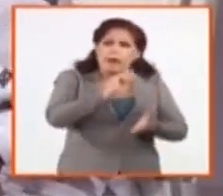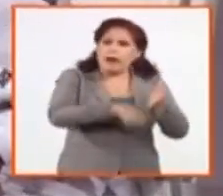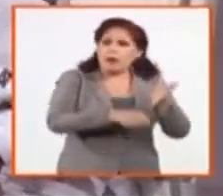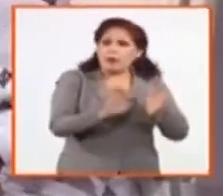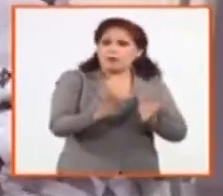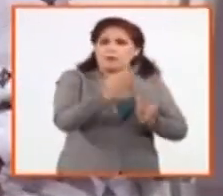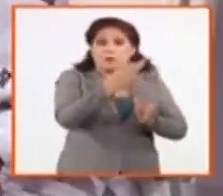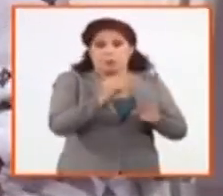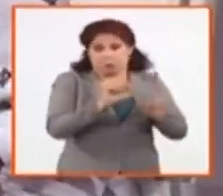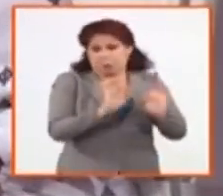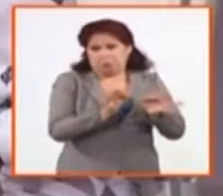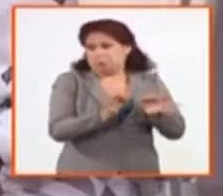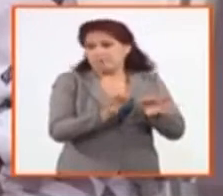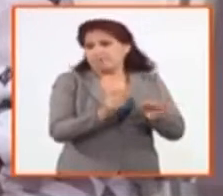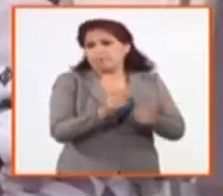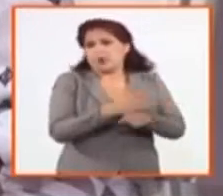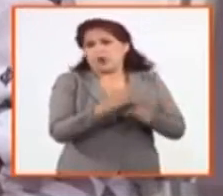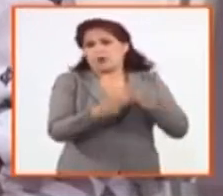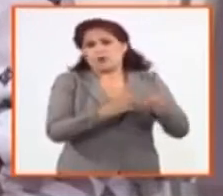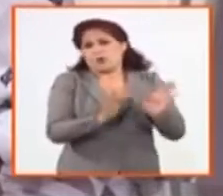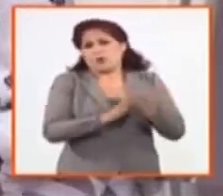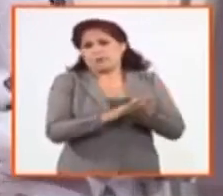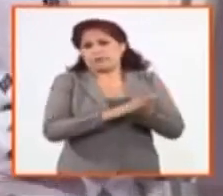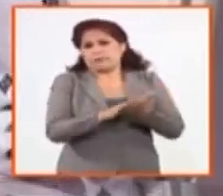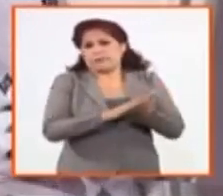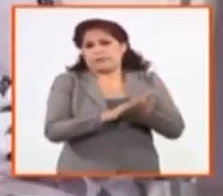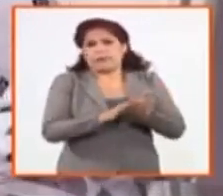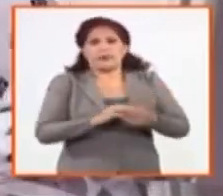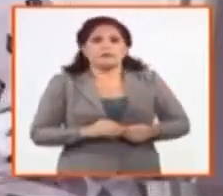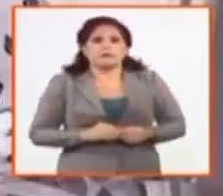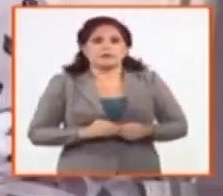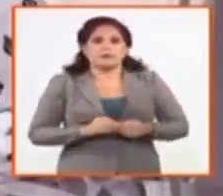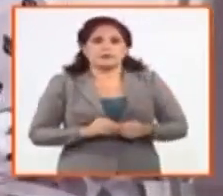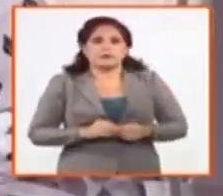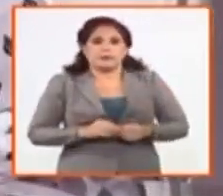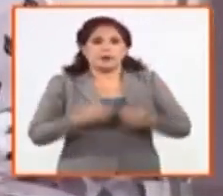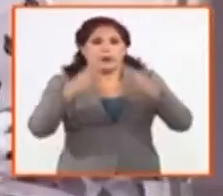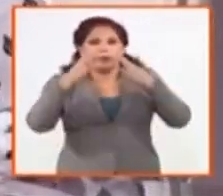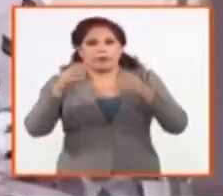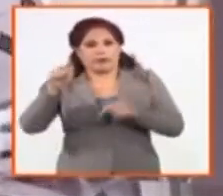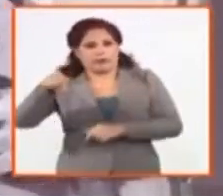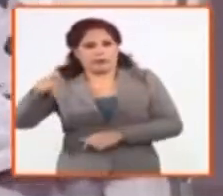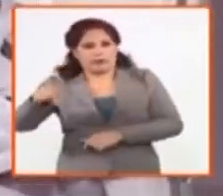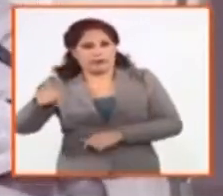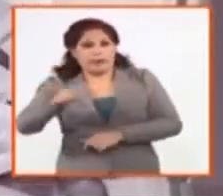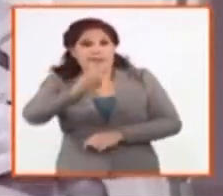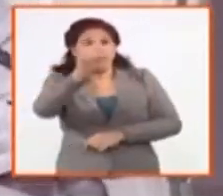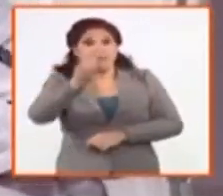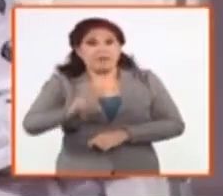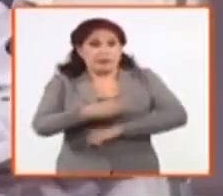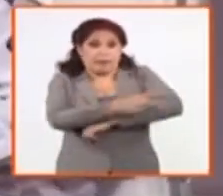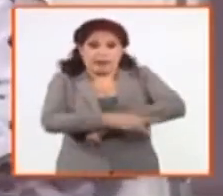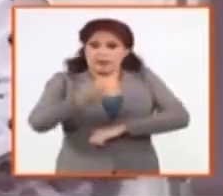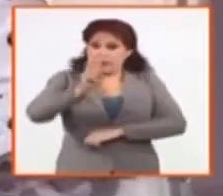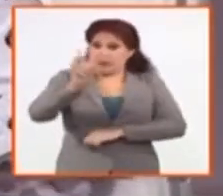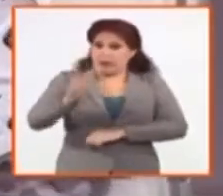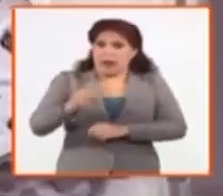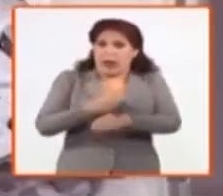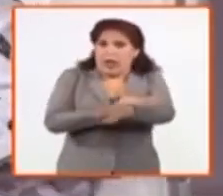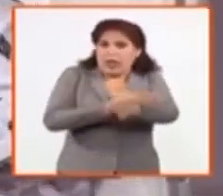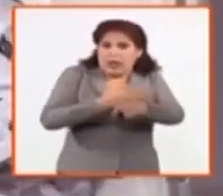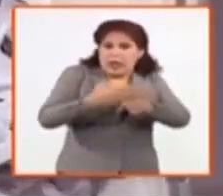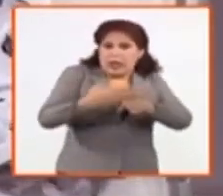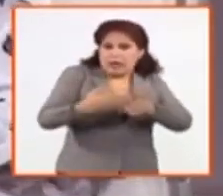práctica no fue así. La guerra en Vietnam tampoco fue tan larga, pero lo importante es esto. Desde el punto de vista internacional, ¿qué